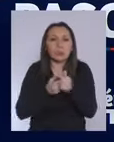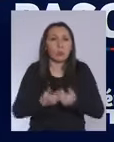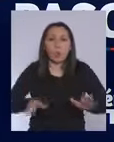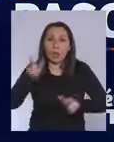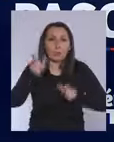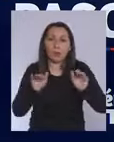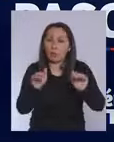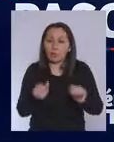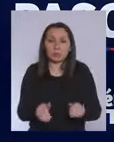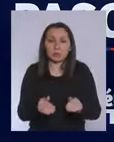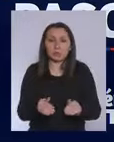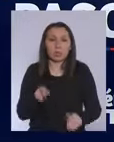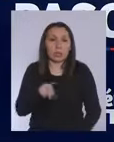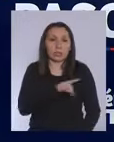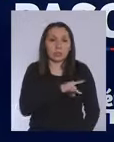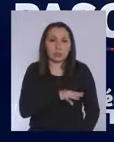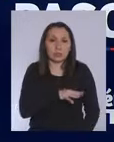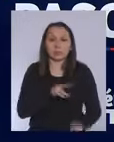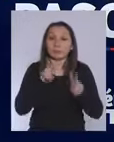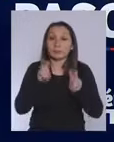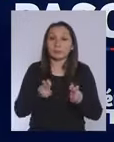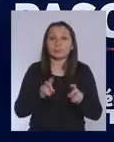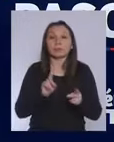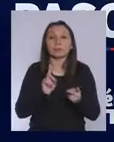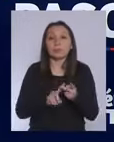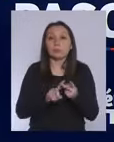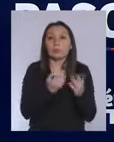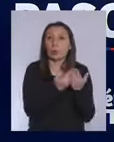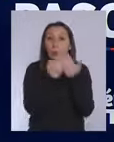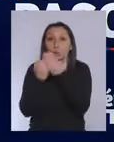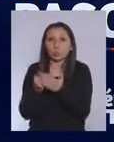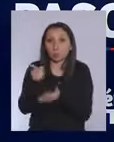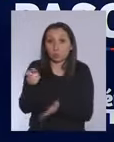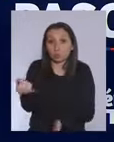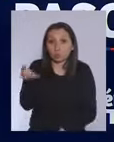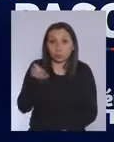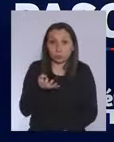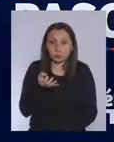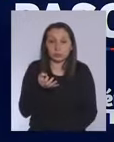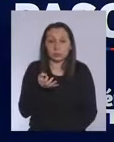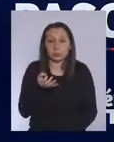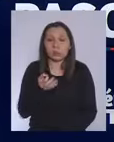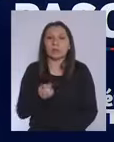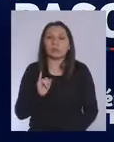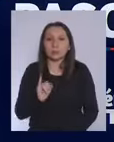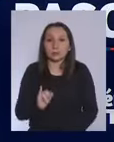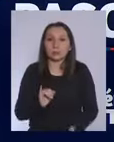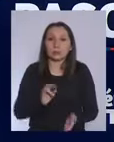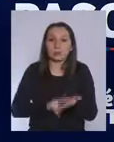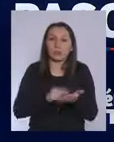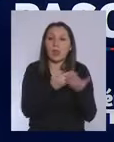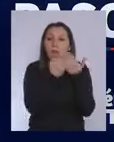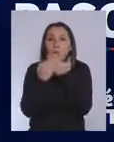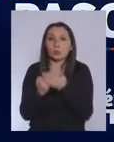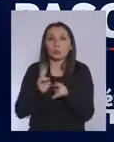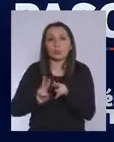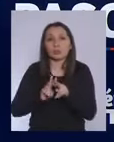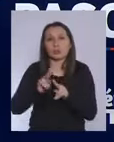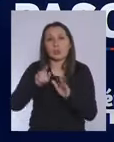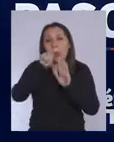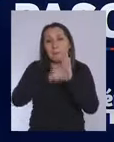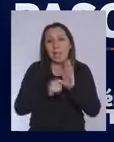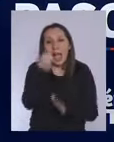cualquier ciudadano de nuestro país y en relación al estudio que usted menciona primero bueno efectivamente es un estudio que se realiza durante el